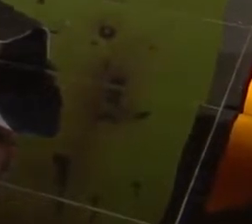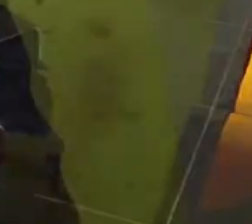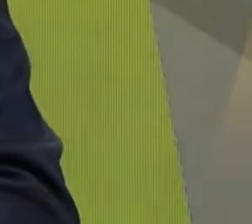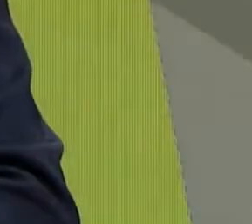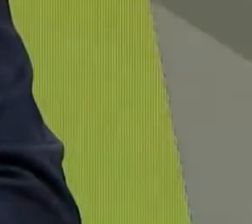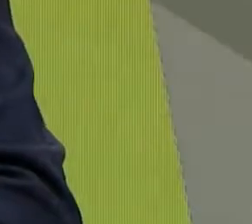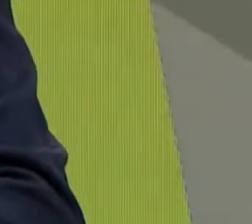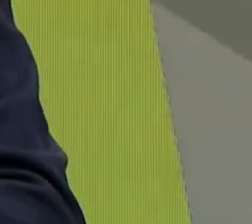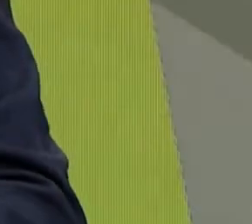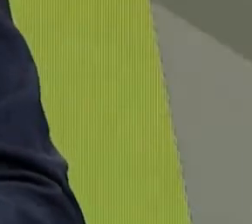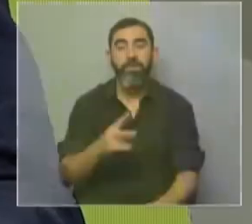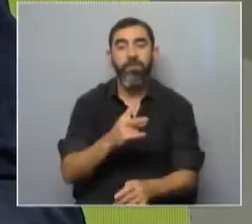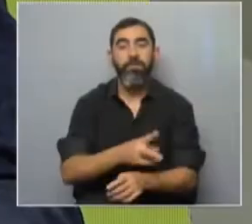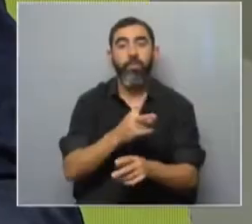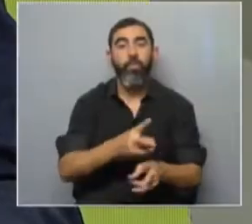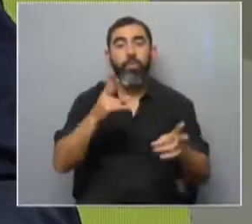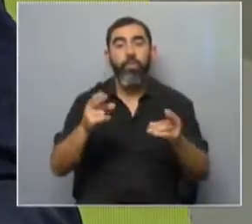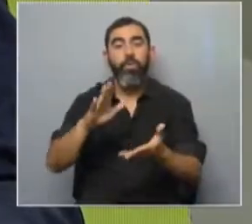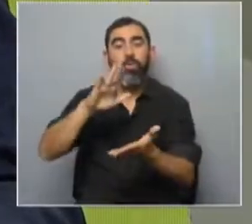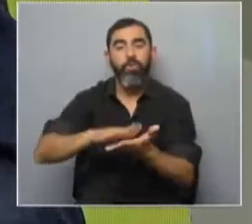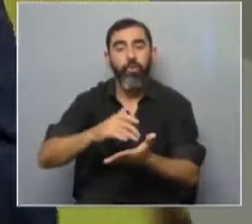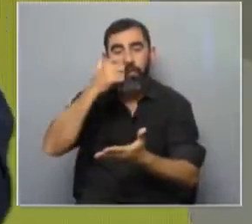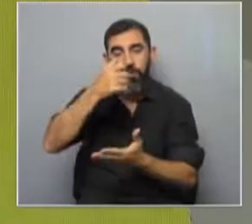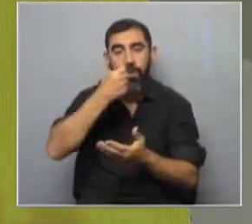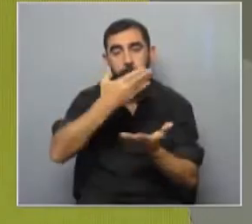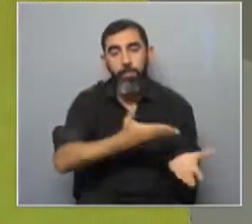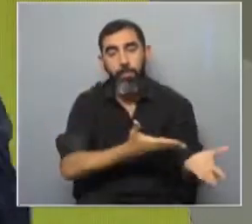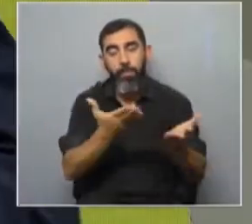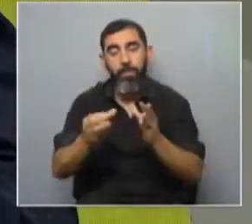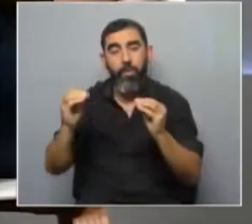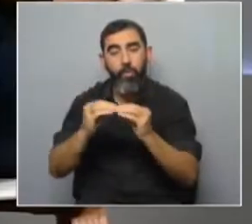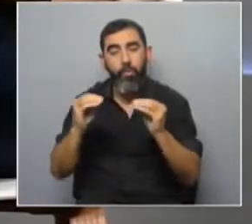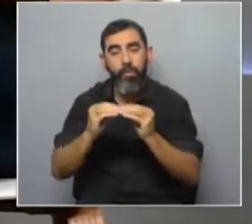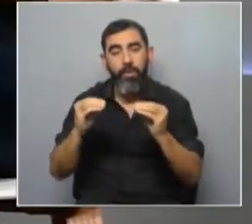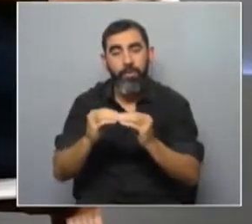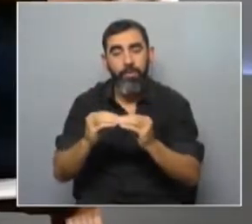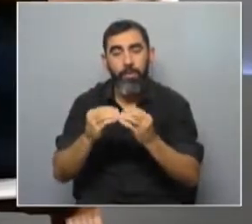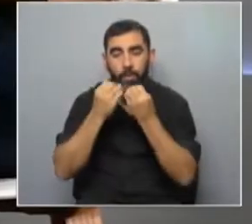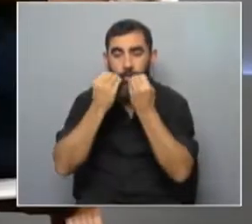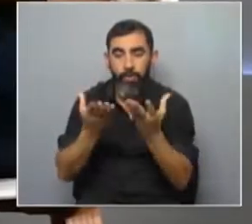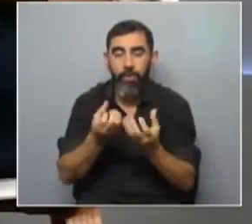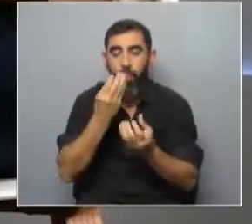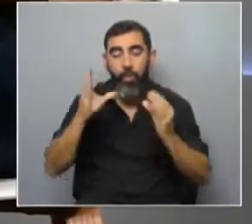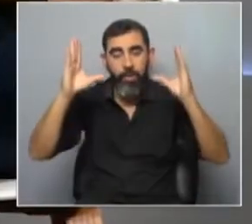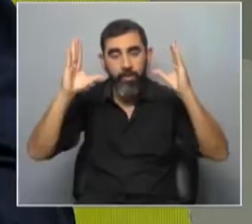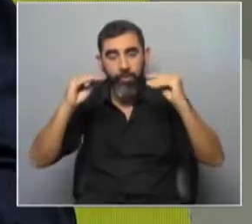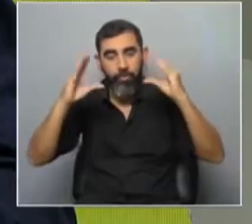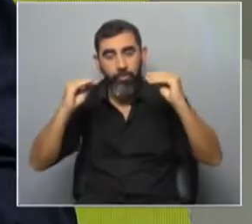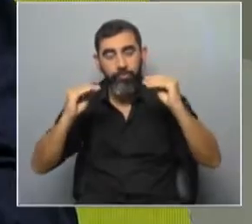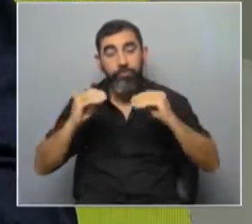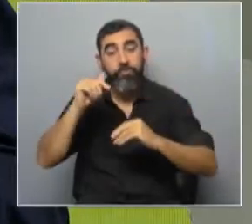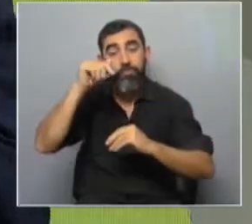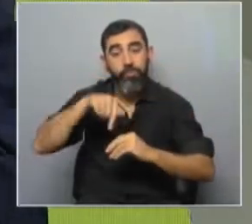Segundo segmento de Sobre Ciencia y como siempre le damos la bienvenida a Daniela, Alexandra, ¿cómo andan? Buenas Hola, noches. buenas noches.